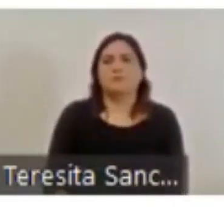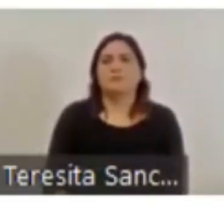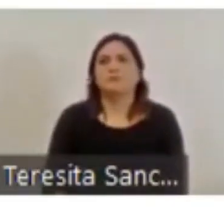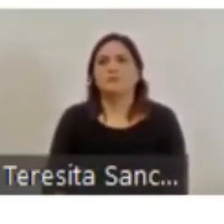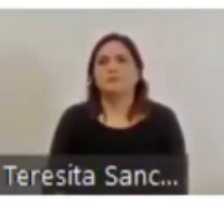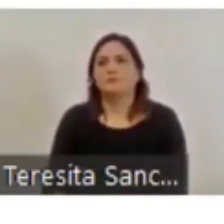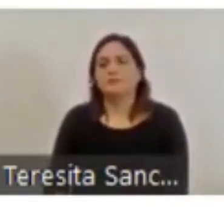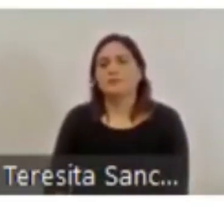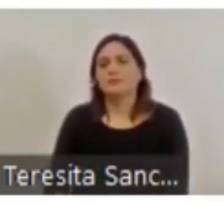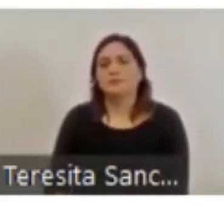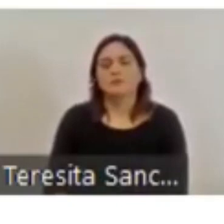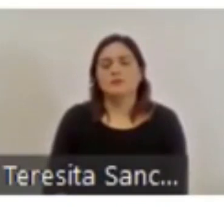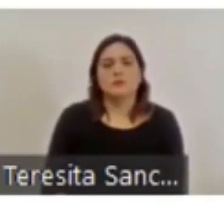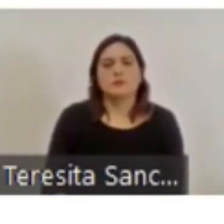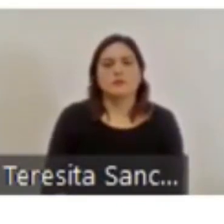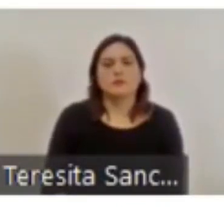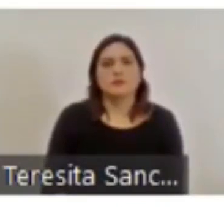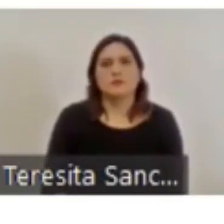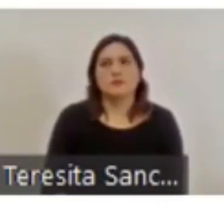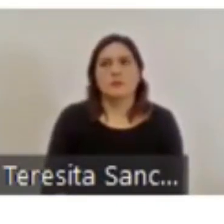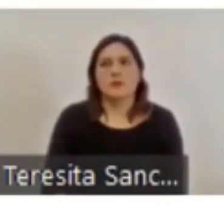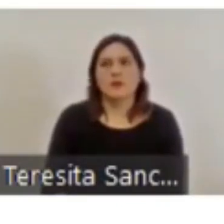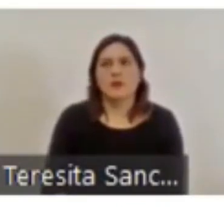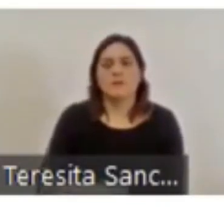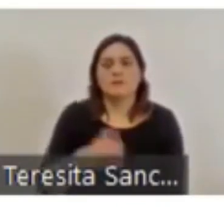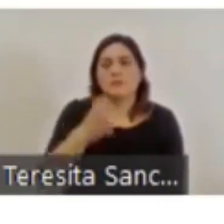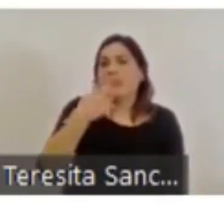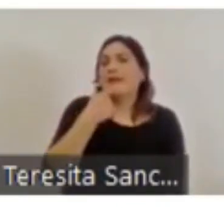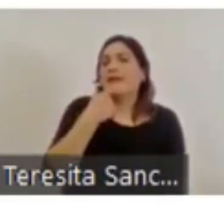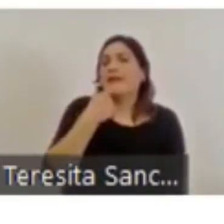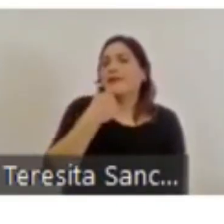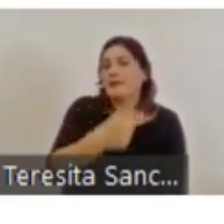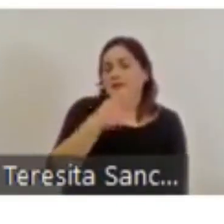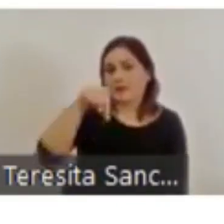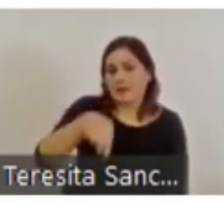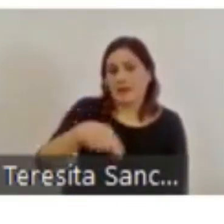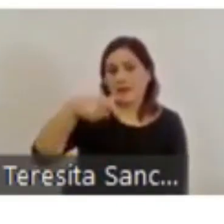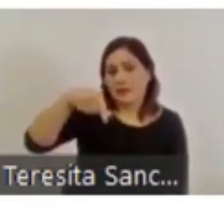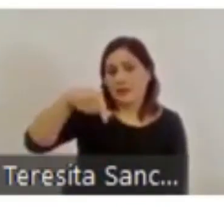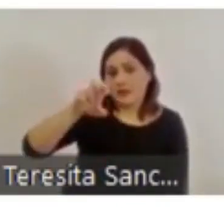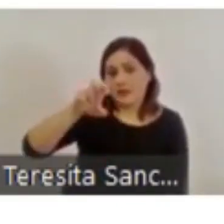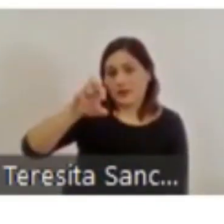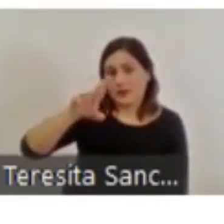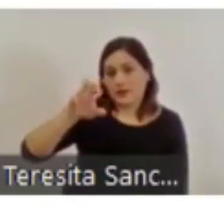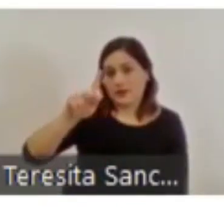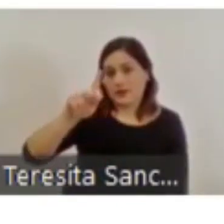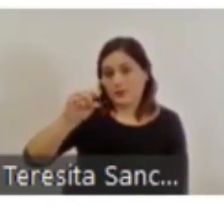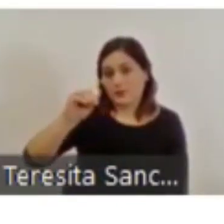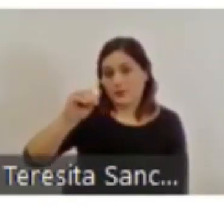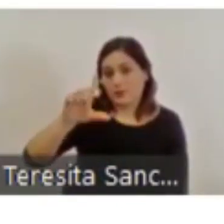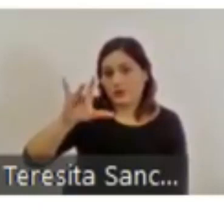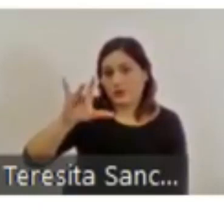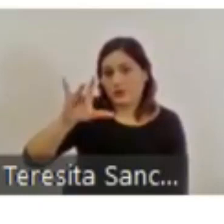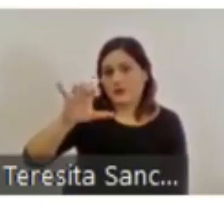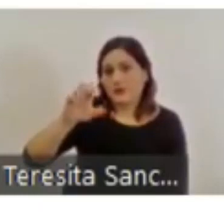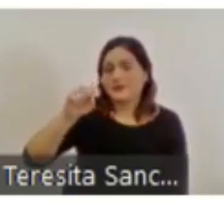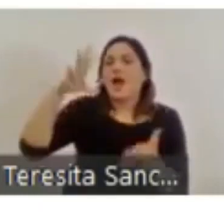Y bueno, aquí menciona que Querépolis fue ganador del Premio Nacional de Protección Civil